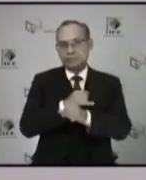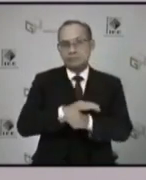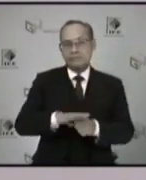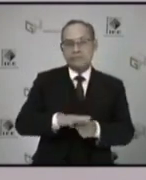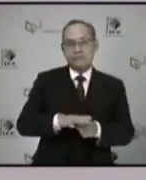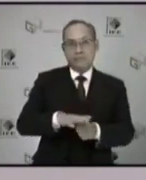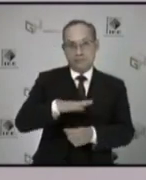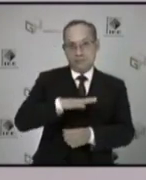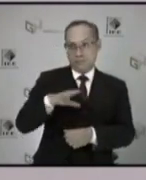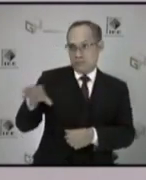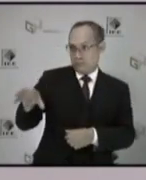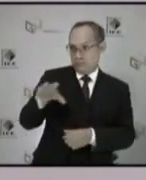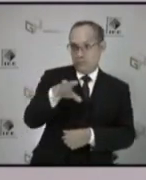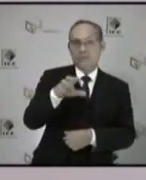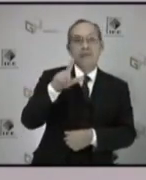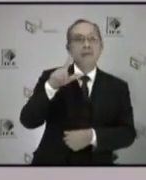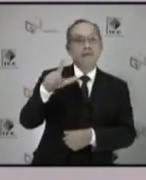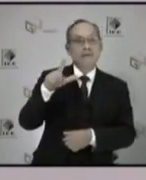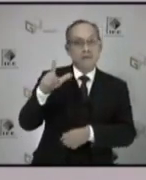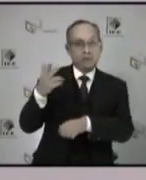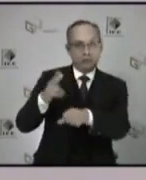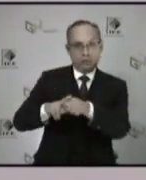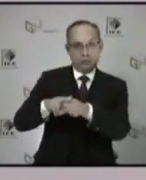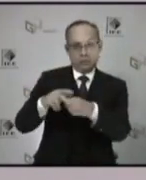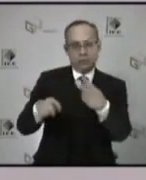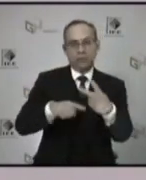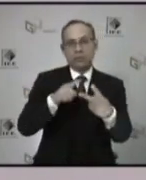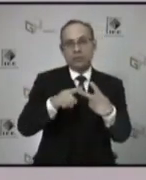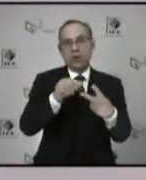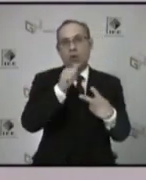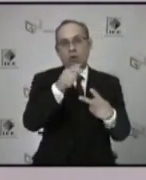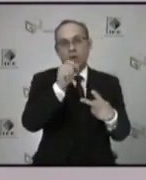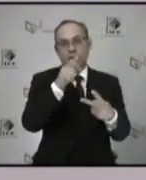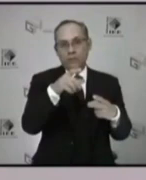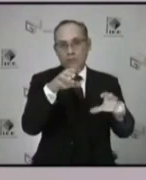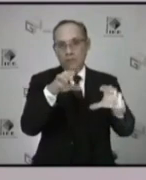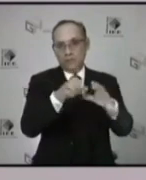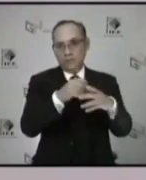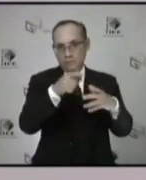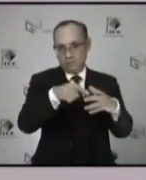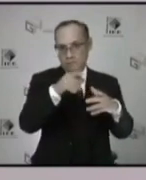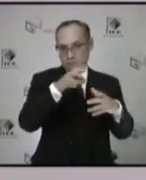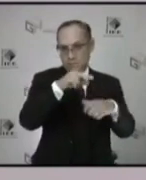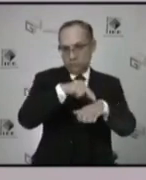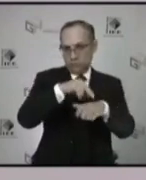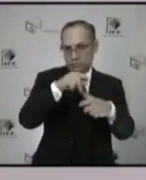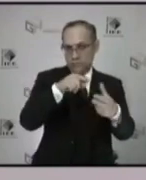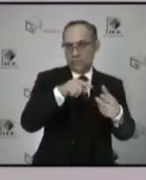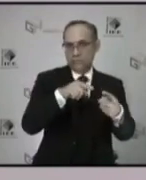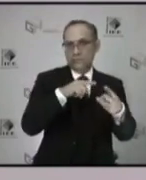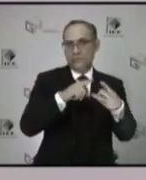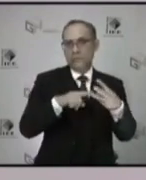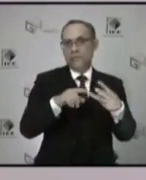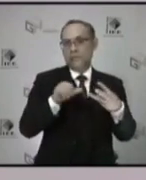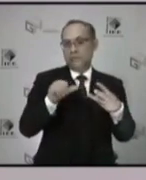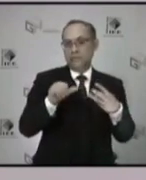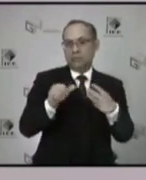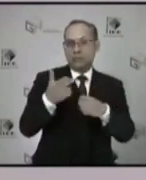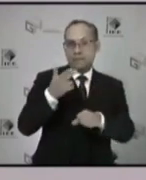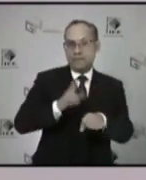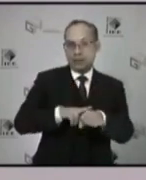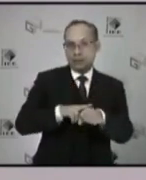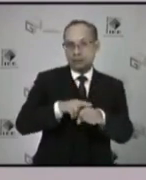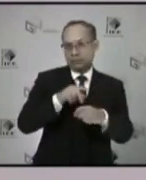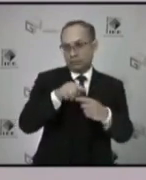sanitarias, los 485 centros de salud o los 16 hospitales no